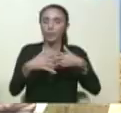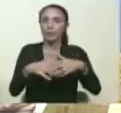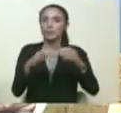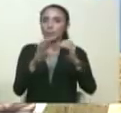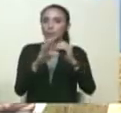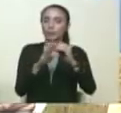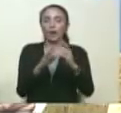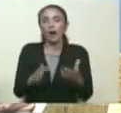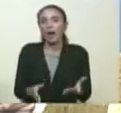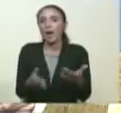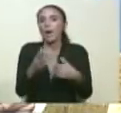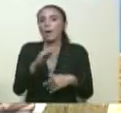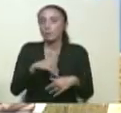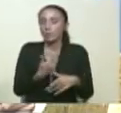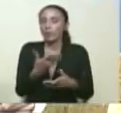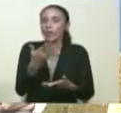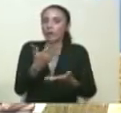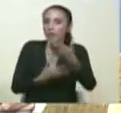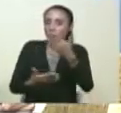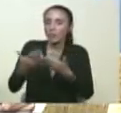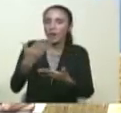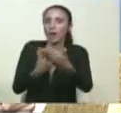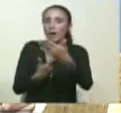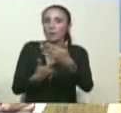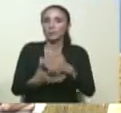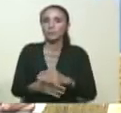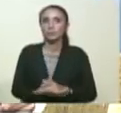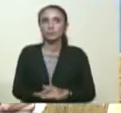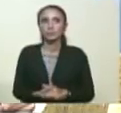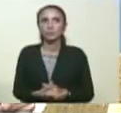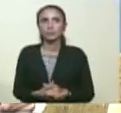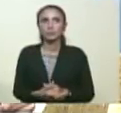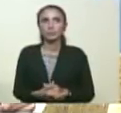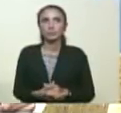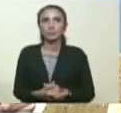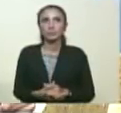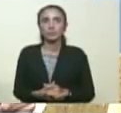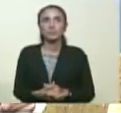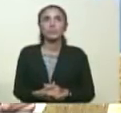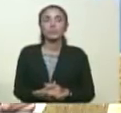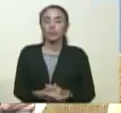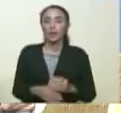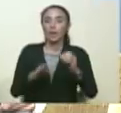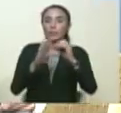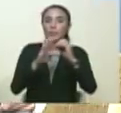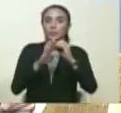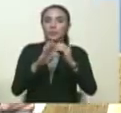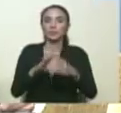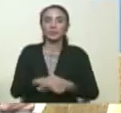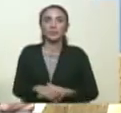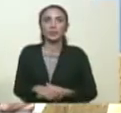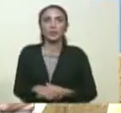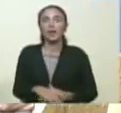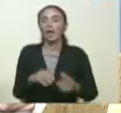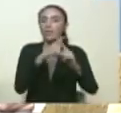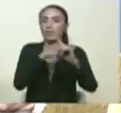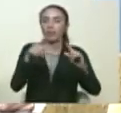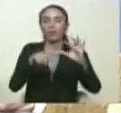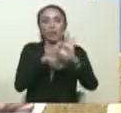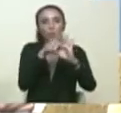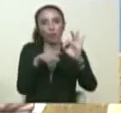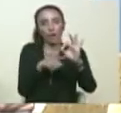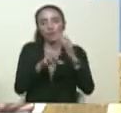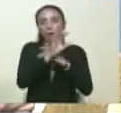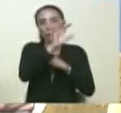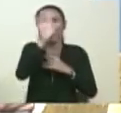otra criptomoneda. Es decir, la pueden devolver o pueden pagar en Petro o cualquier otra criptomoneda